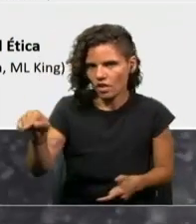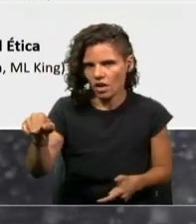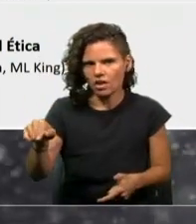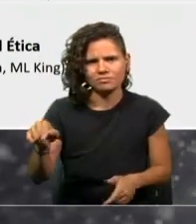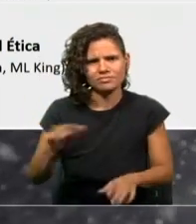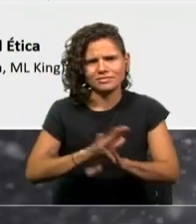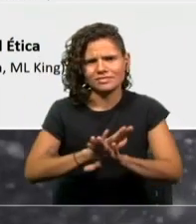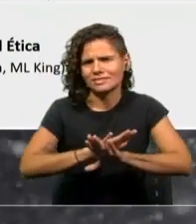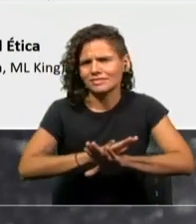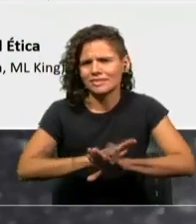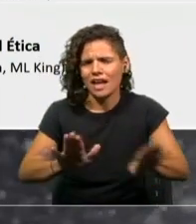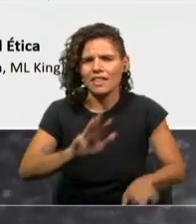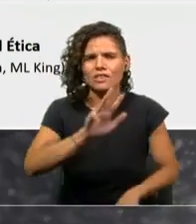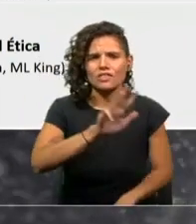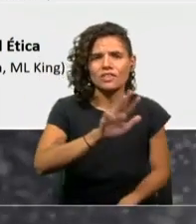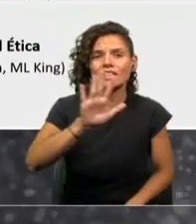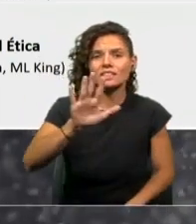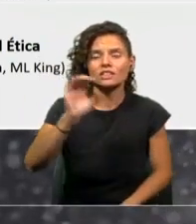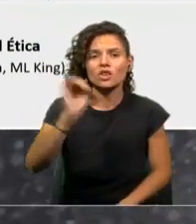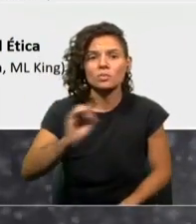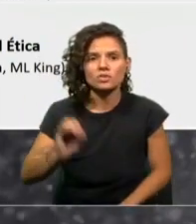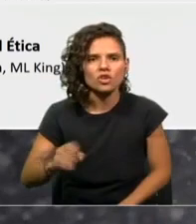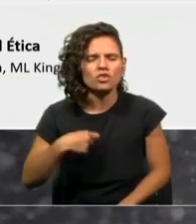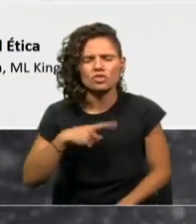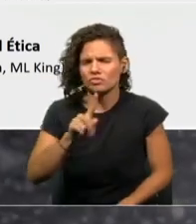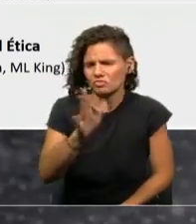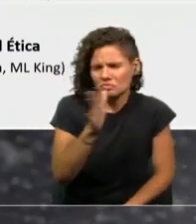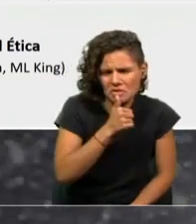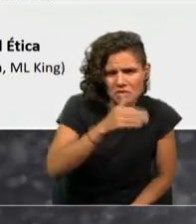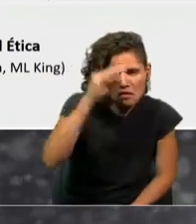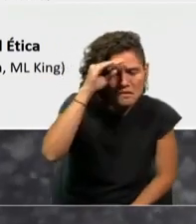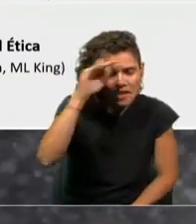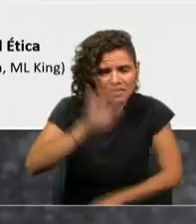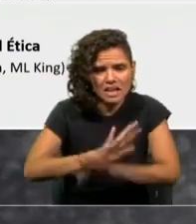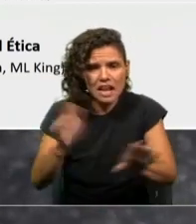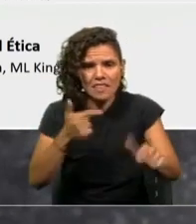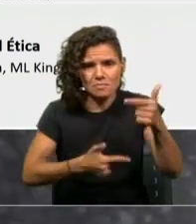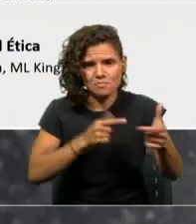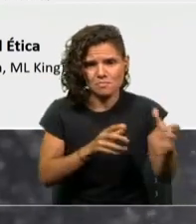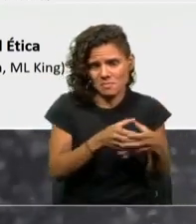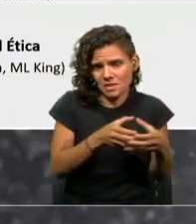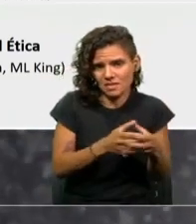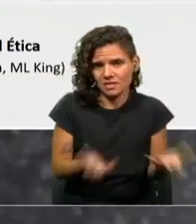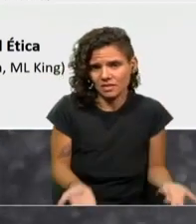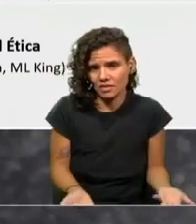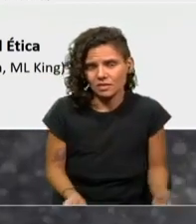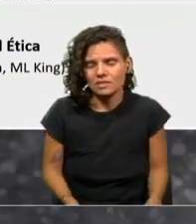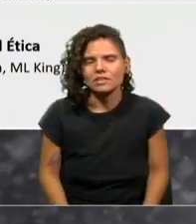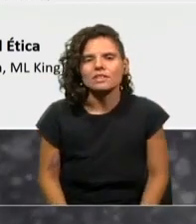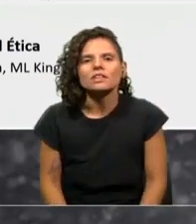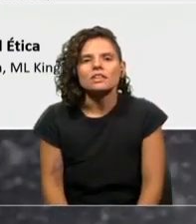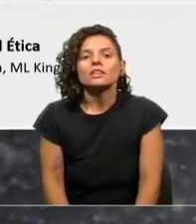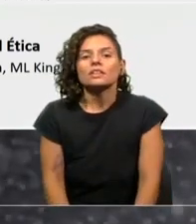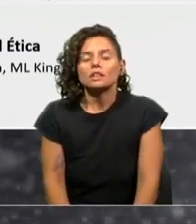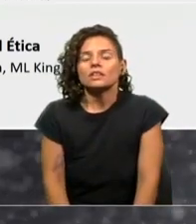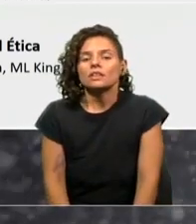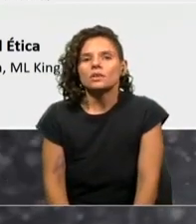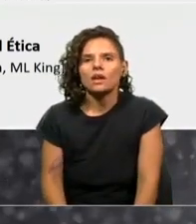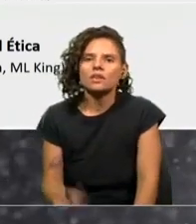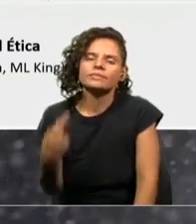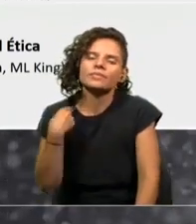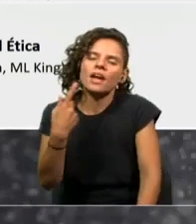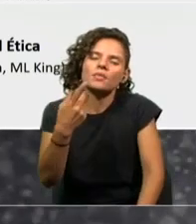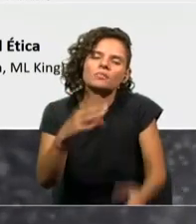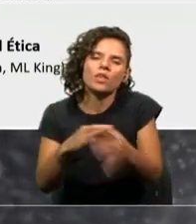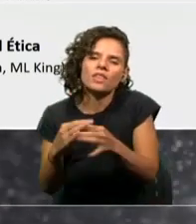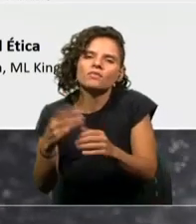95%. 95% de los chilenos confía nada o casi nada en los partidos políticos. ¿Ya? Entonces, ya, y hay más argumentos,